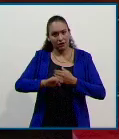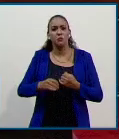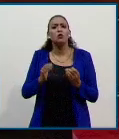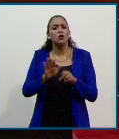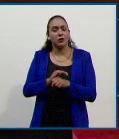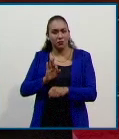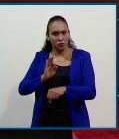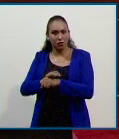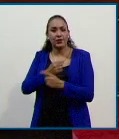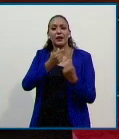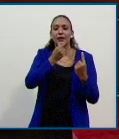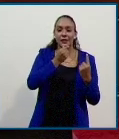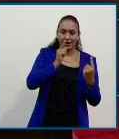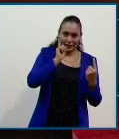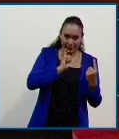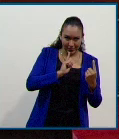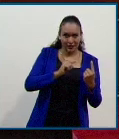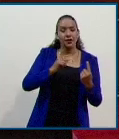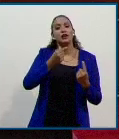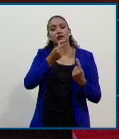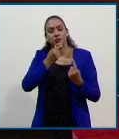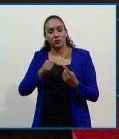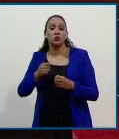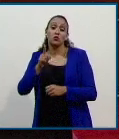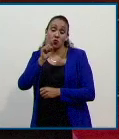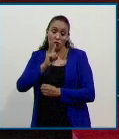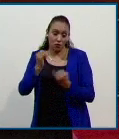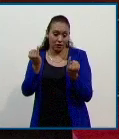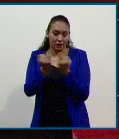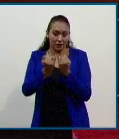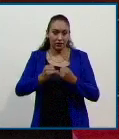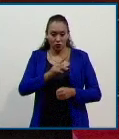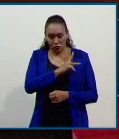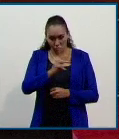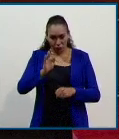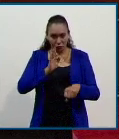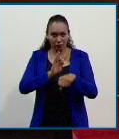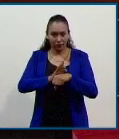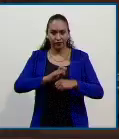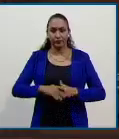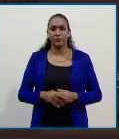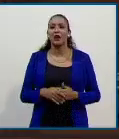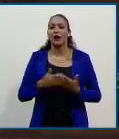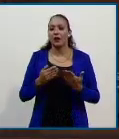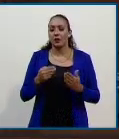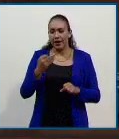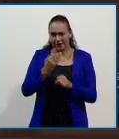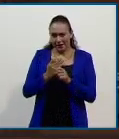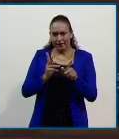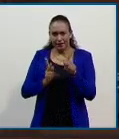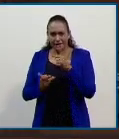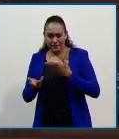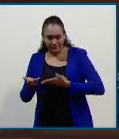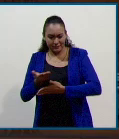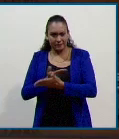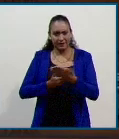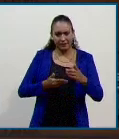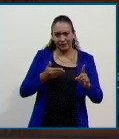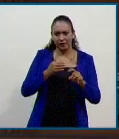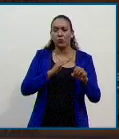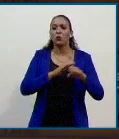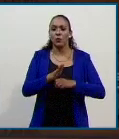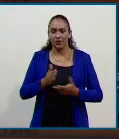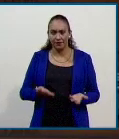mujeres. Y en este sentido, el hecho que la norma que estemos analizando